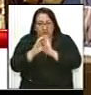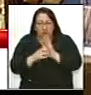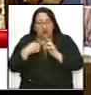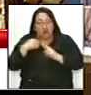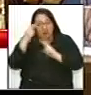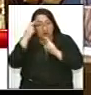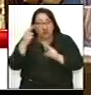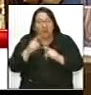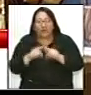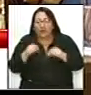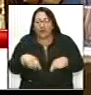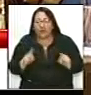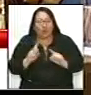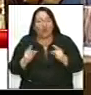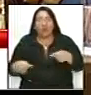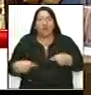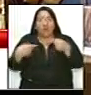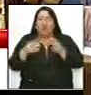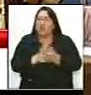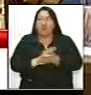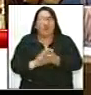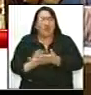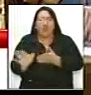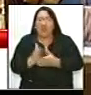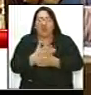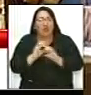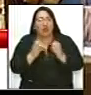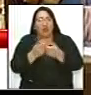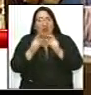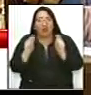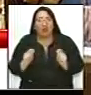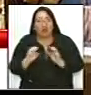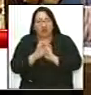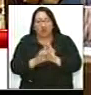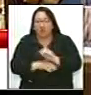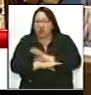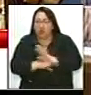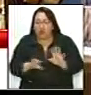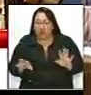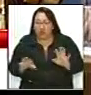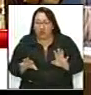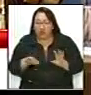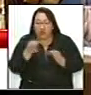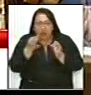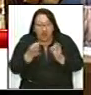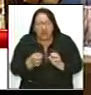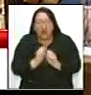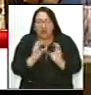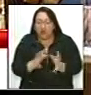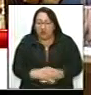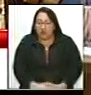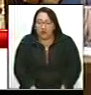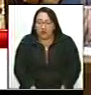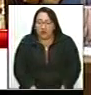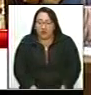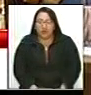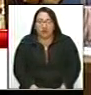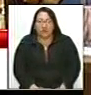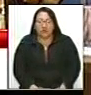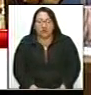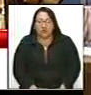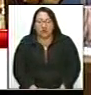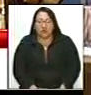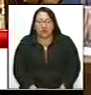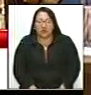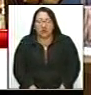respetamos. Pero acá no hay un enfrentamiento entre Congreso y Tribunal Constitucional. Eso sí quiero que quede bien, digamos, bien